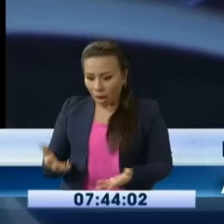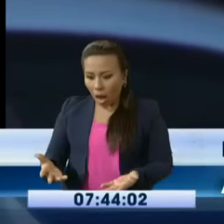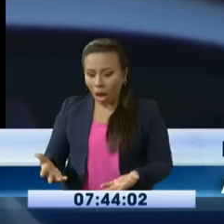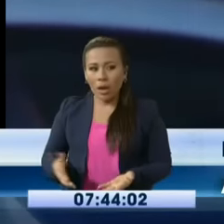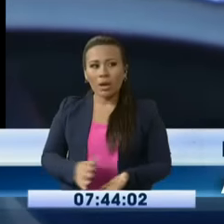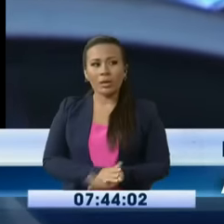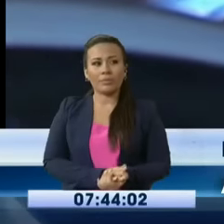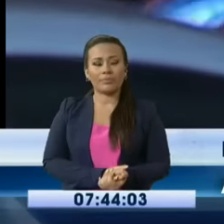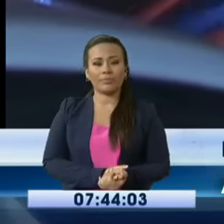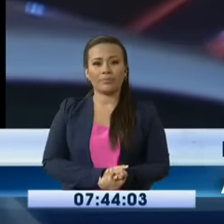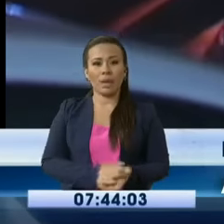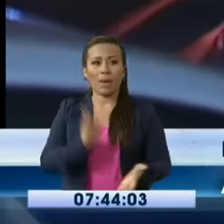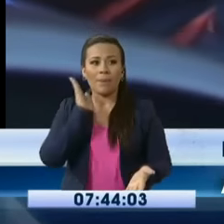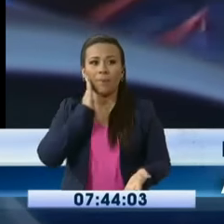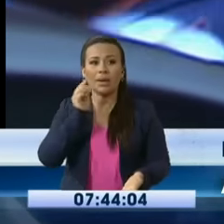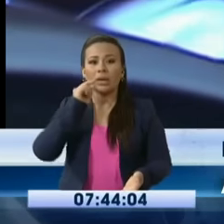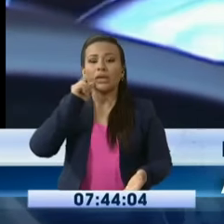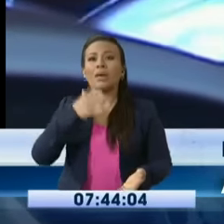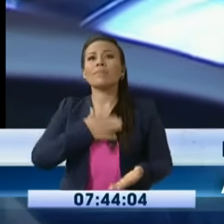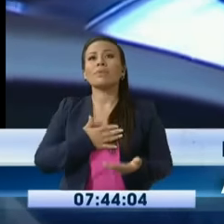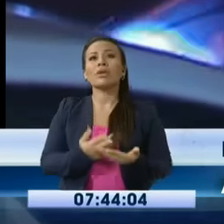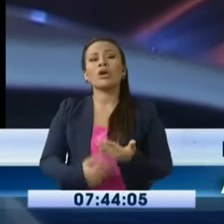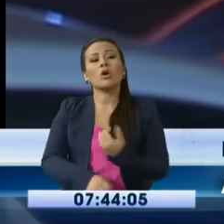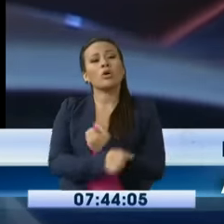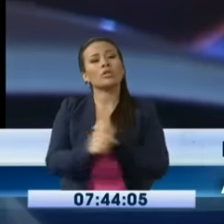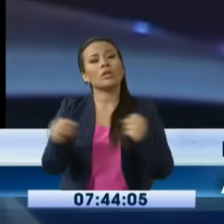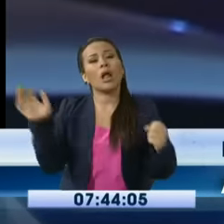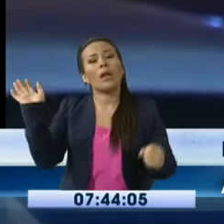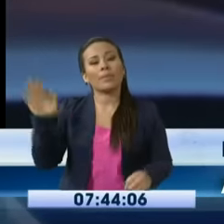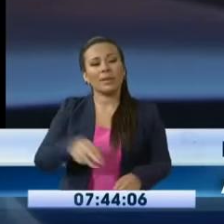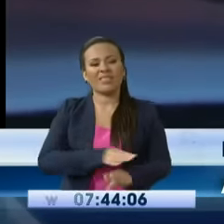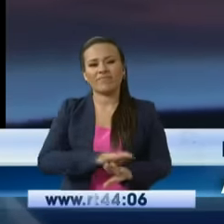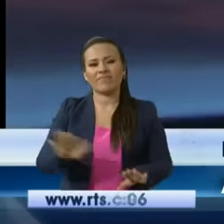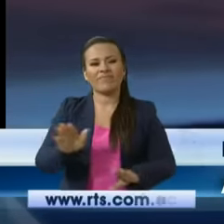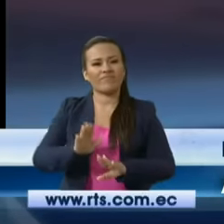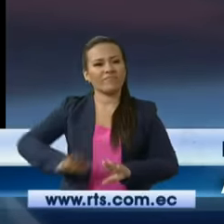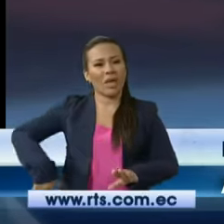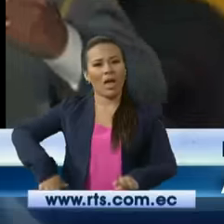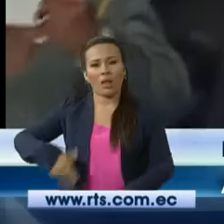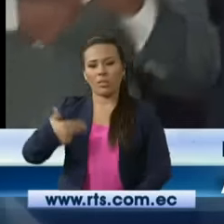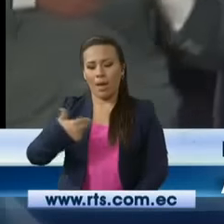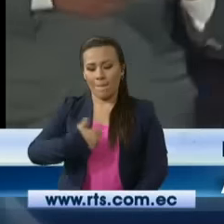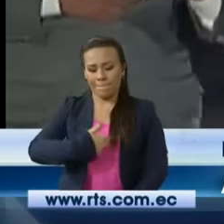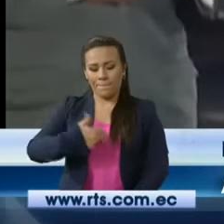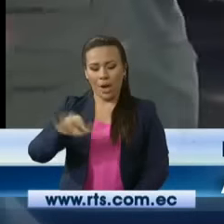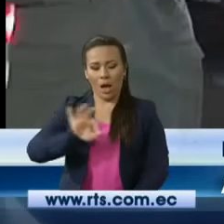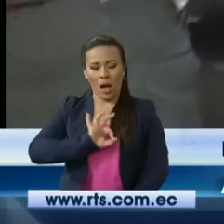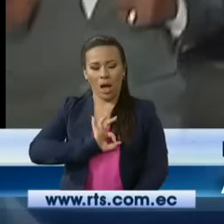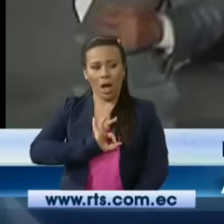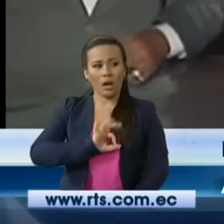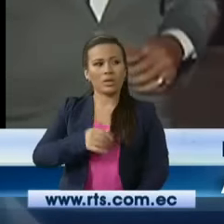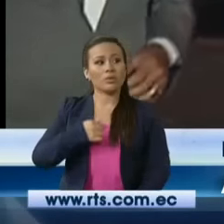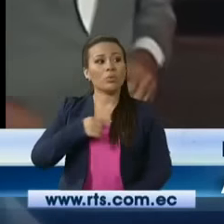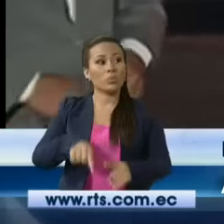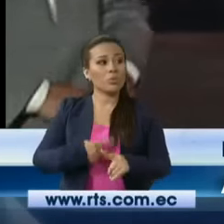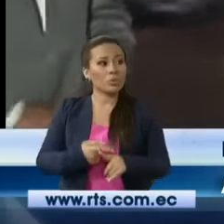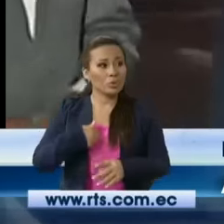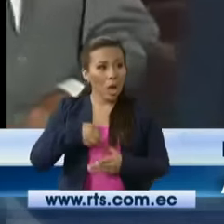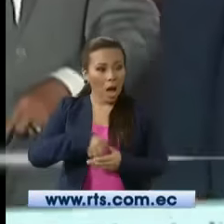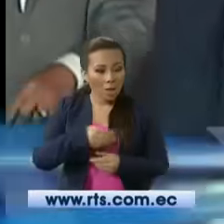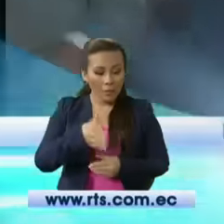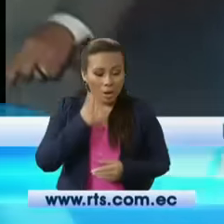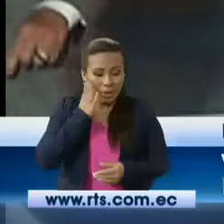Salven a mi hijo, salven a mi hijo que se muere. Ya al joven ya le habían disparado en el pecho. Ya cuando yo ya salí, ya estaba